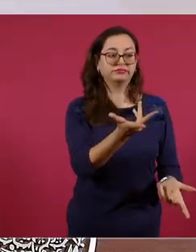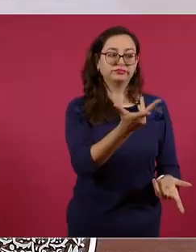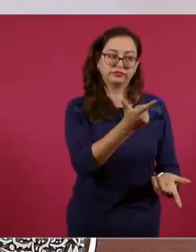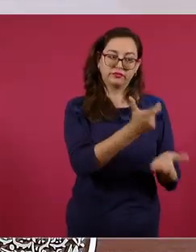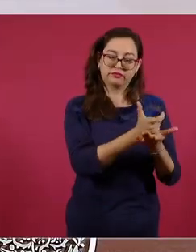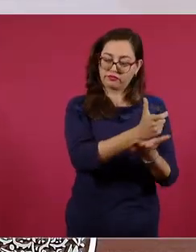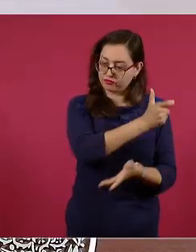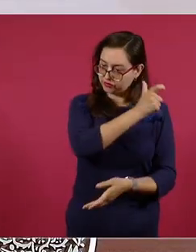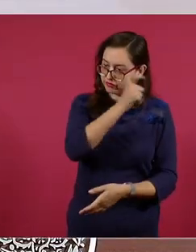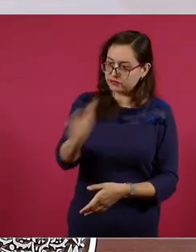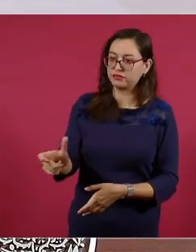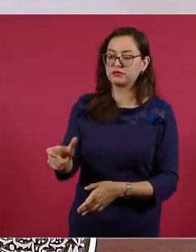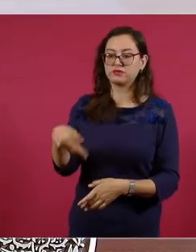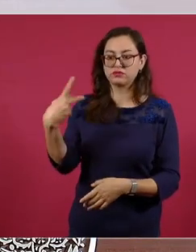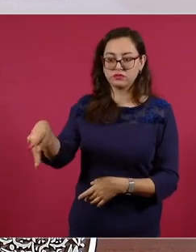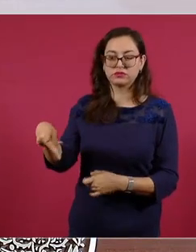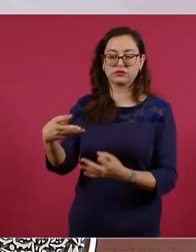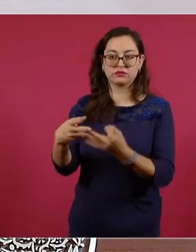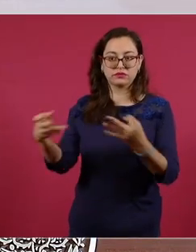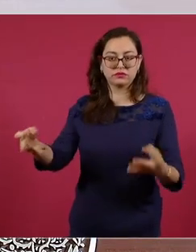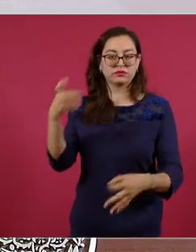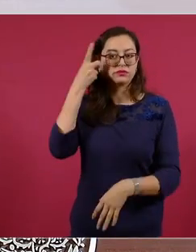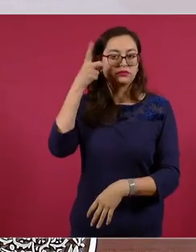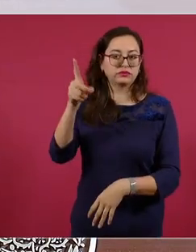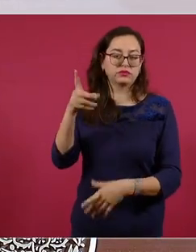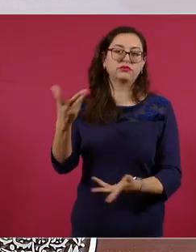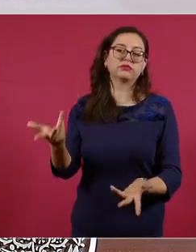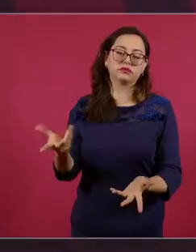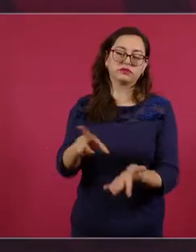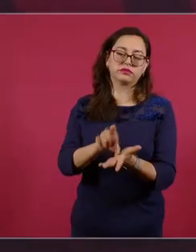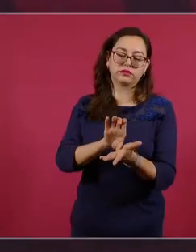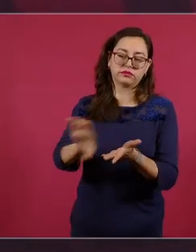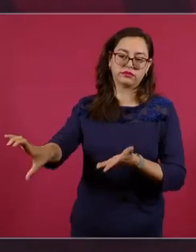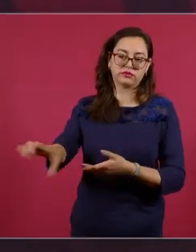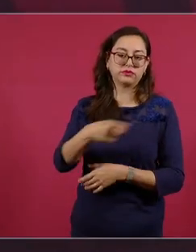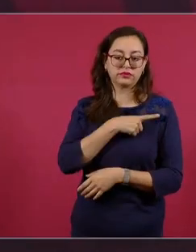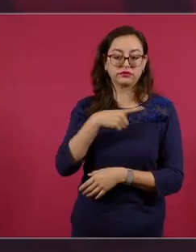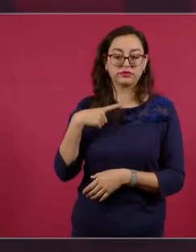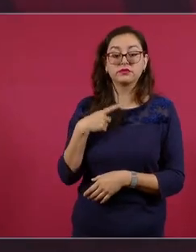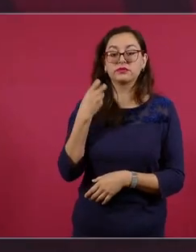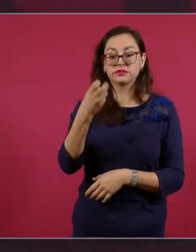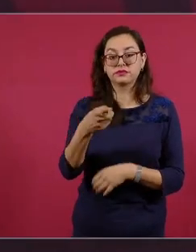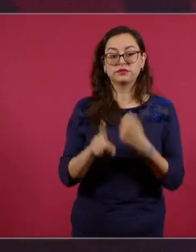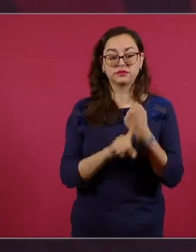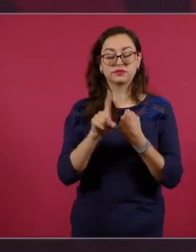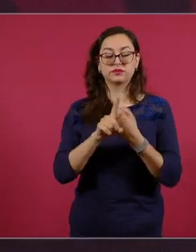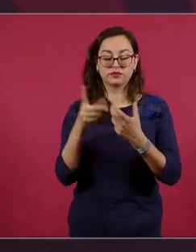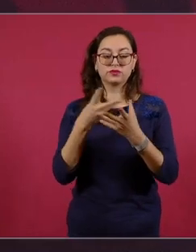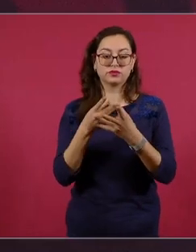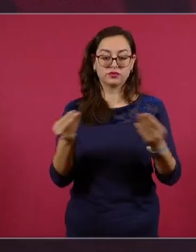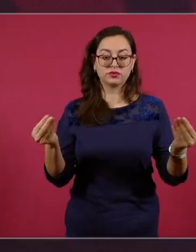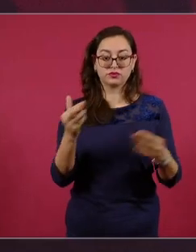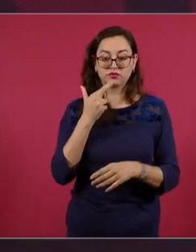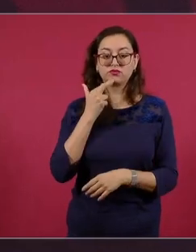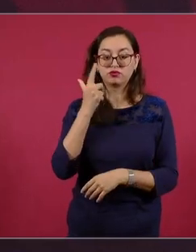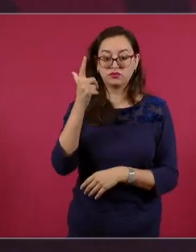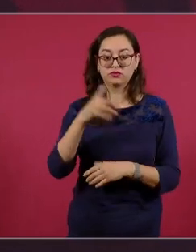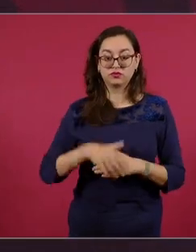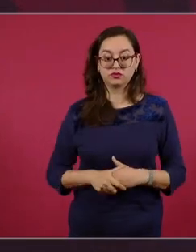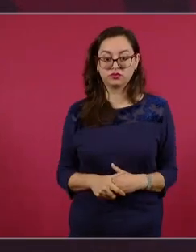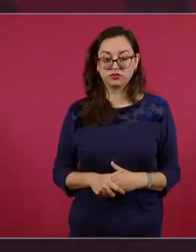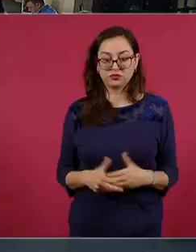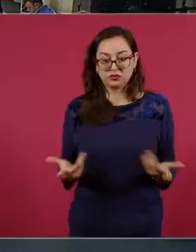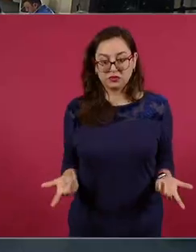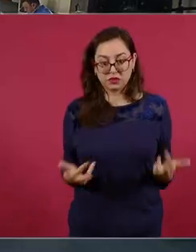la indemnización a los ejidatarios. Esa es la mejor vía. Ser un